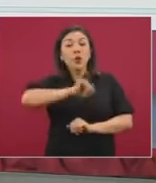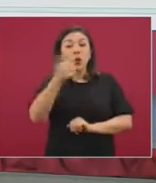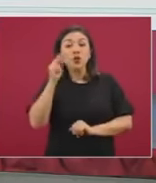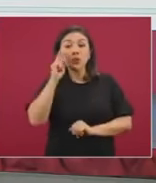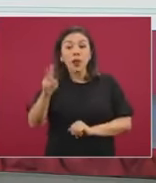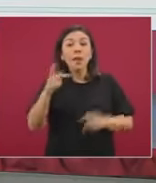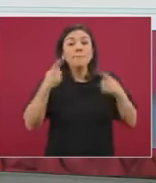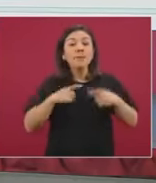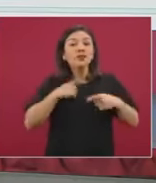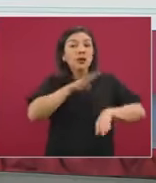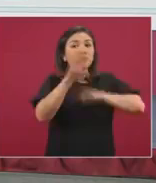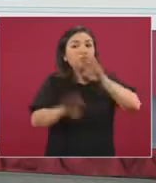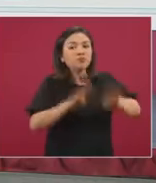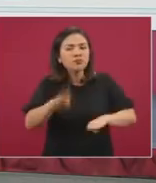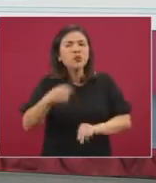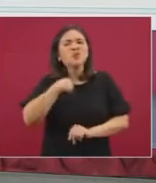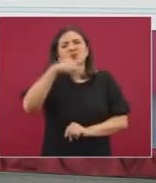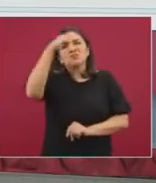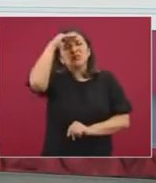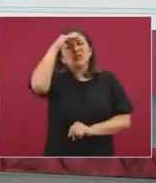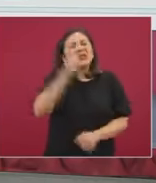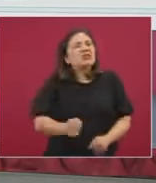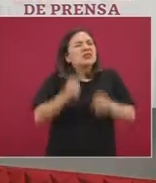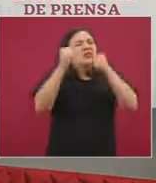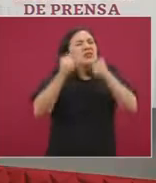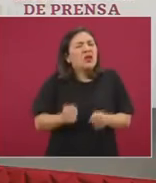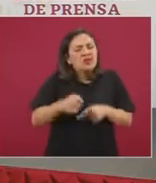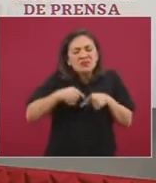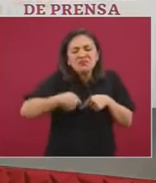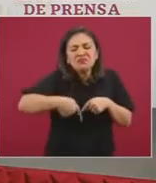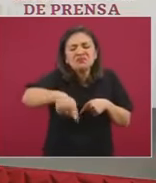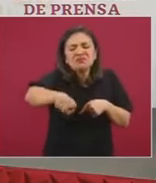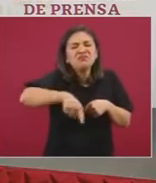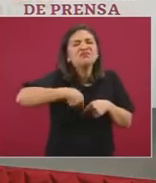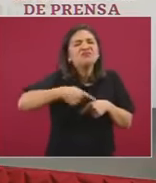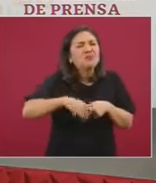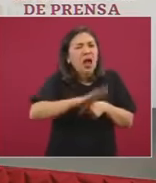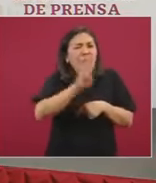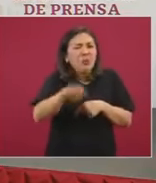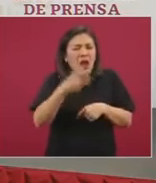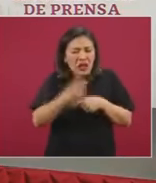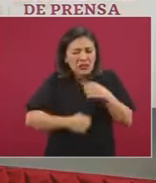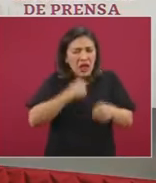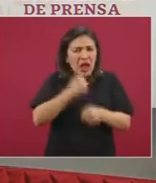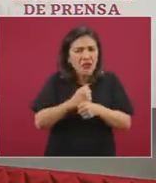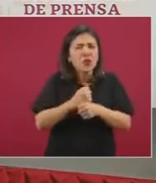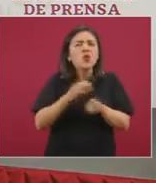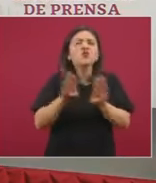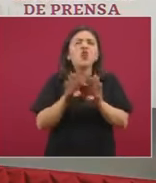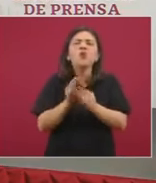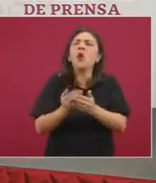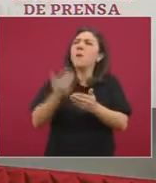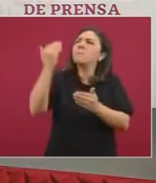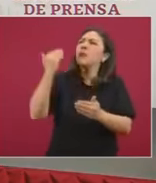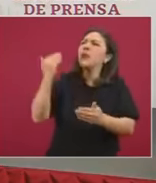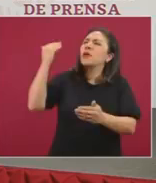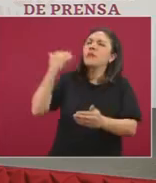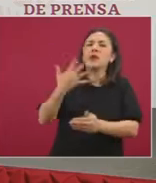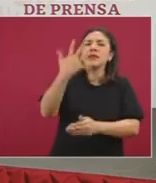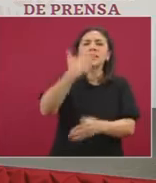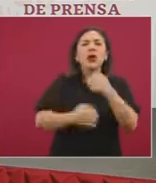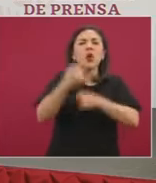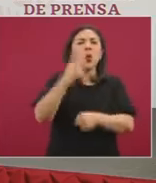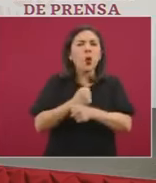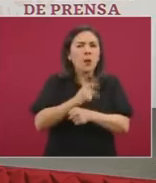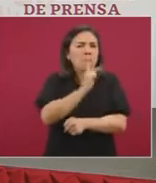tenemos las defunciones esperadas, y esto es lo que se hubiera esperado si tomamos en cuenta lo esperado como el promedio de los últimos 5